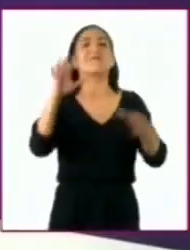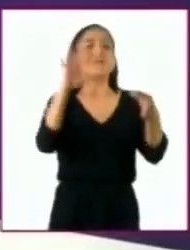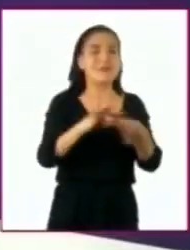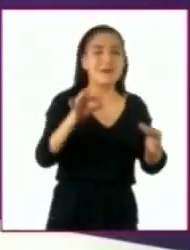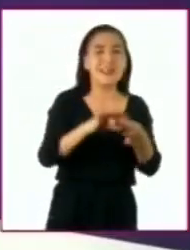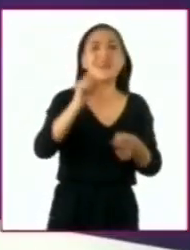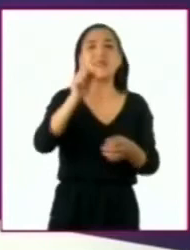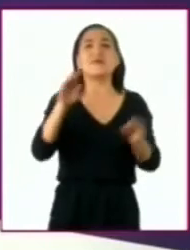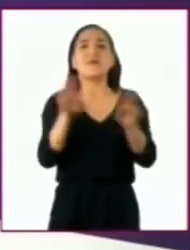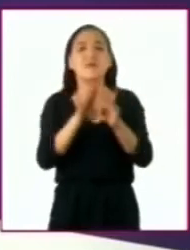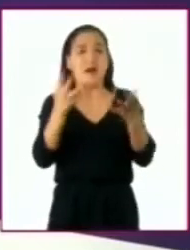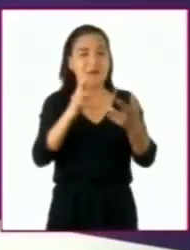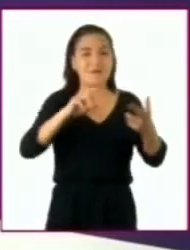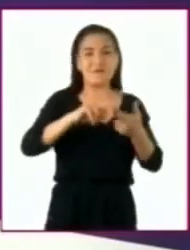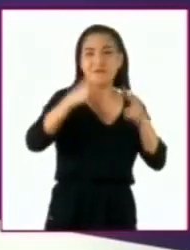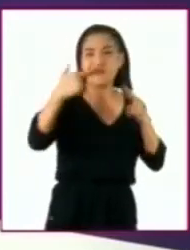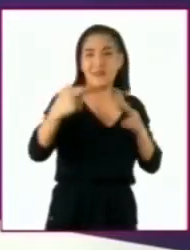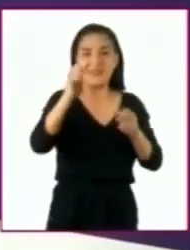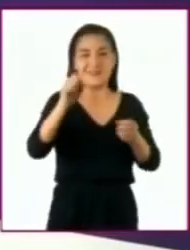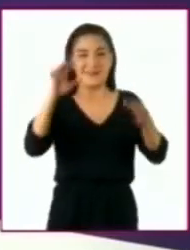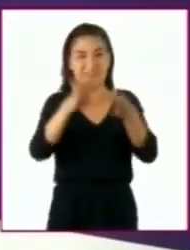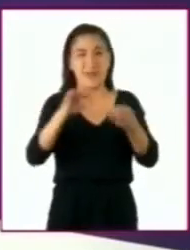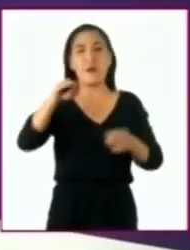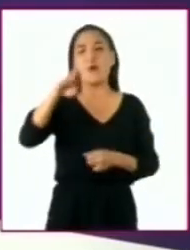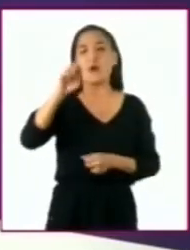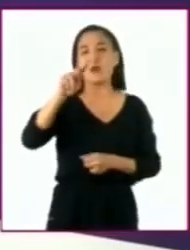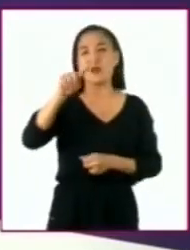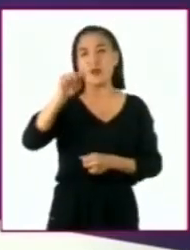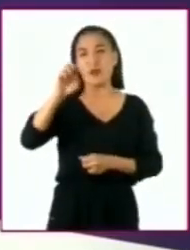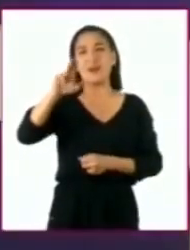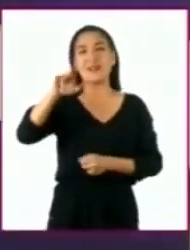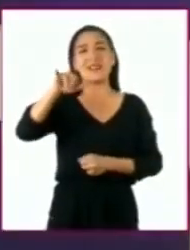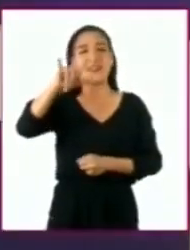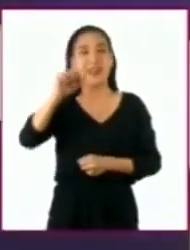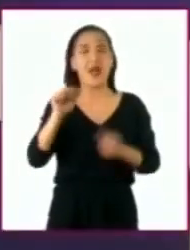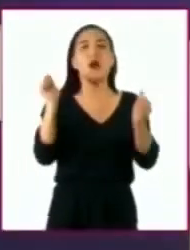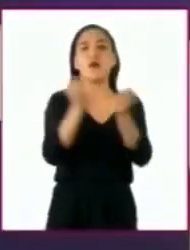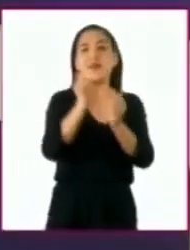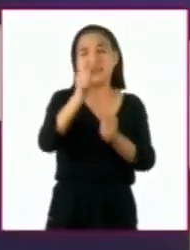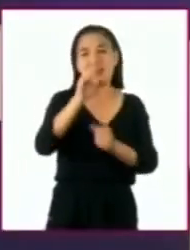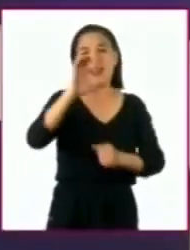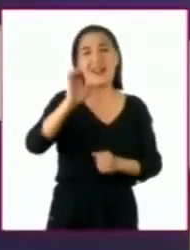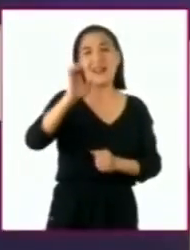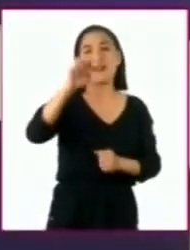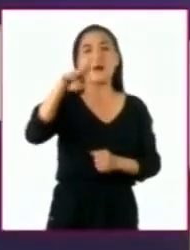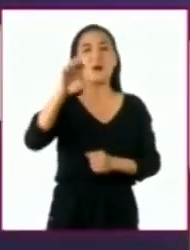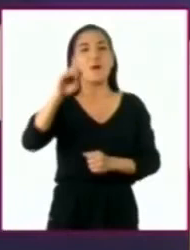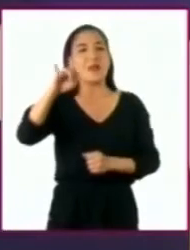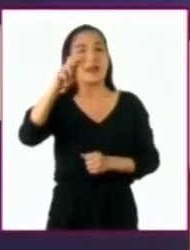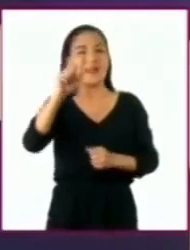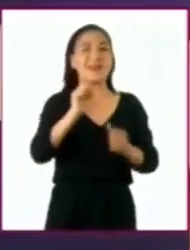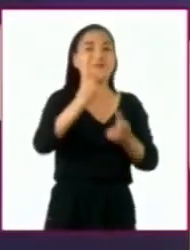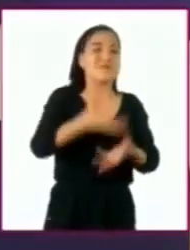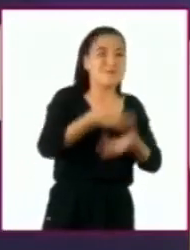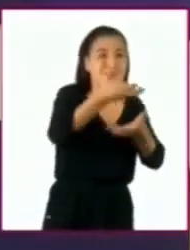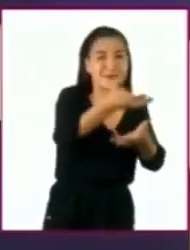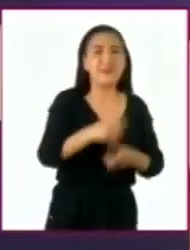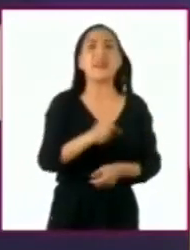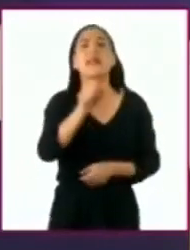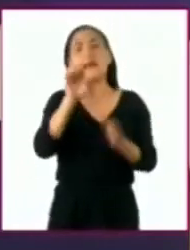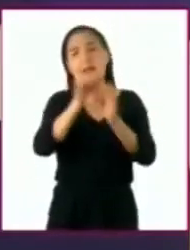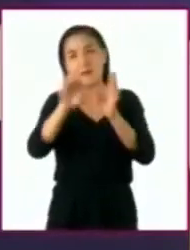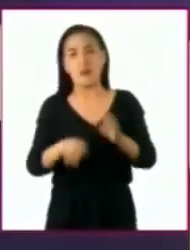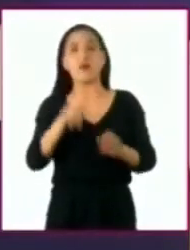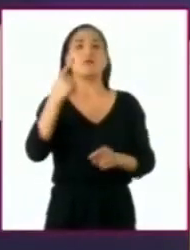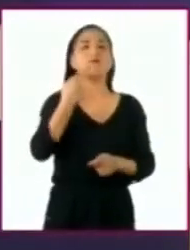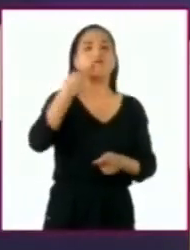cómo se relaciona el relato de Motolinía con la encomienda. Por ejemplo, podemos suponer que las denuncias de maltrato,